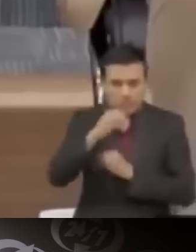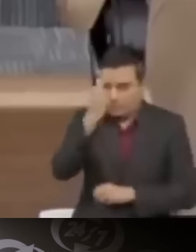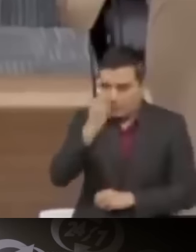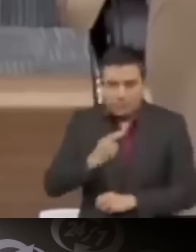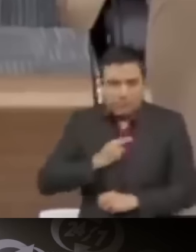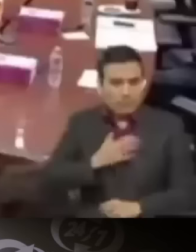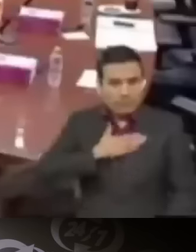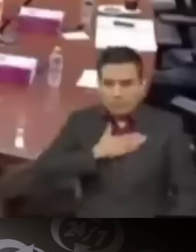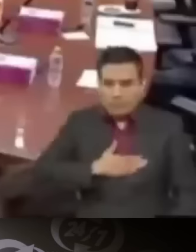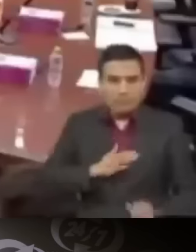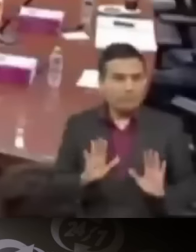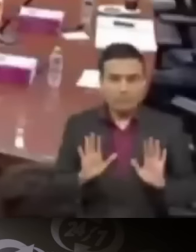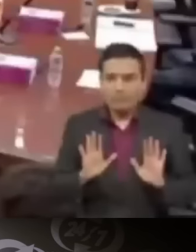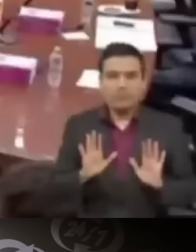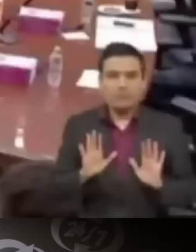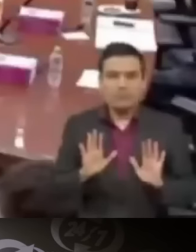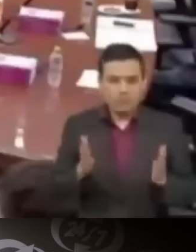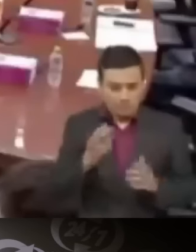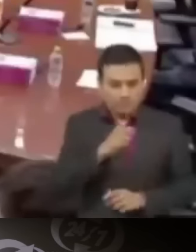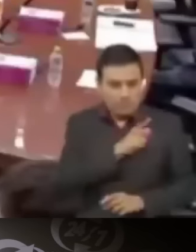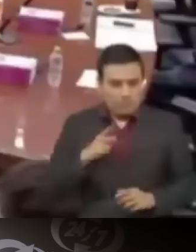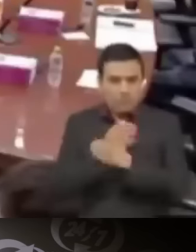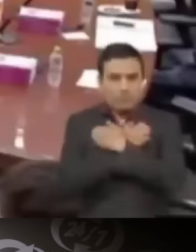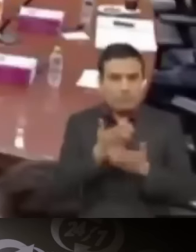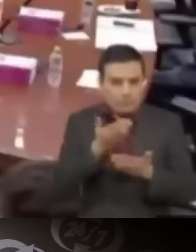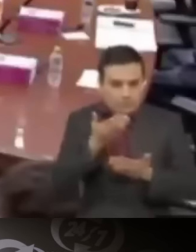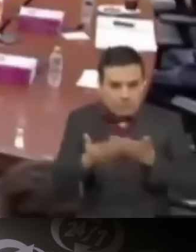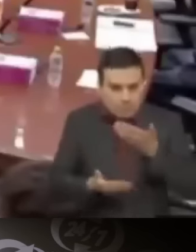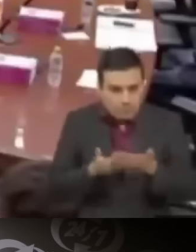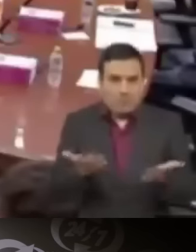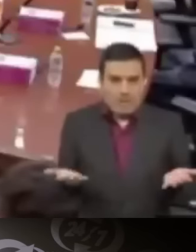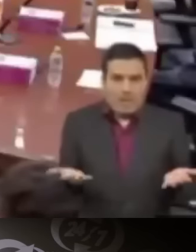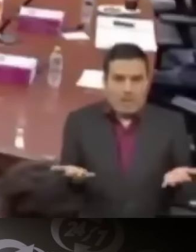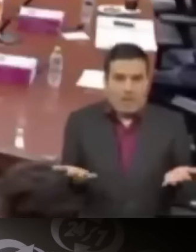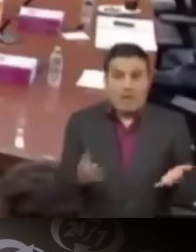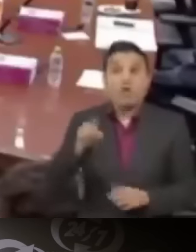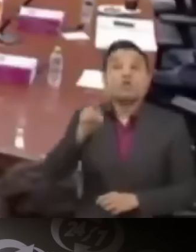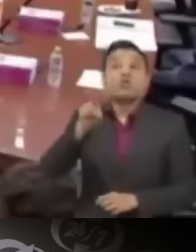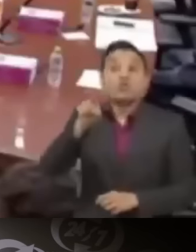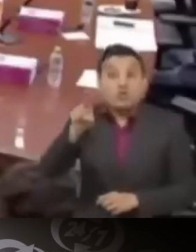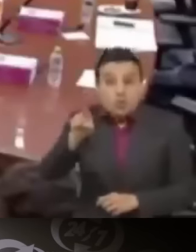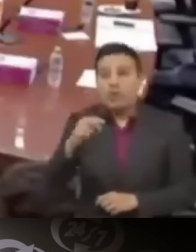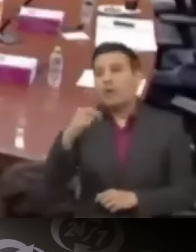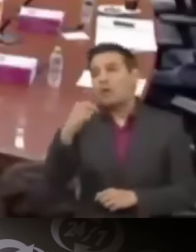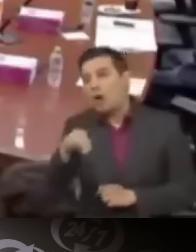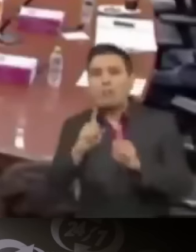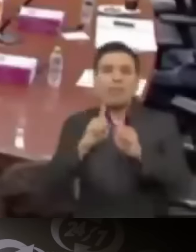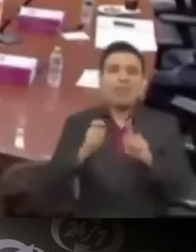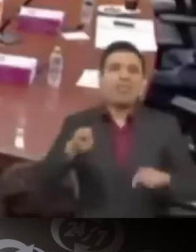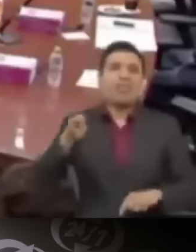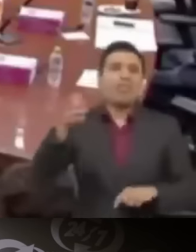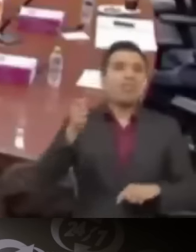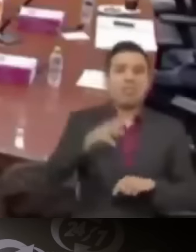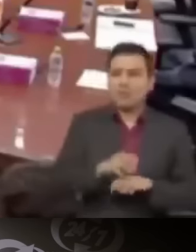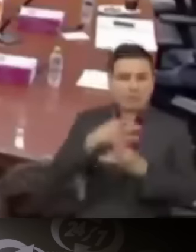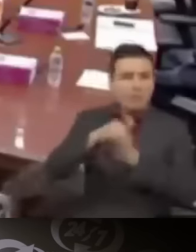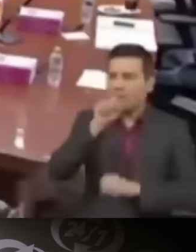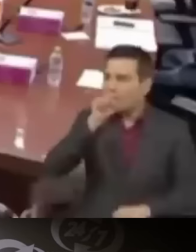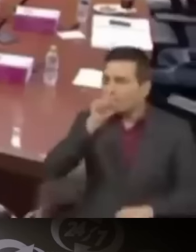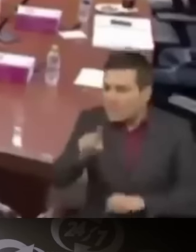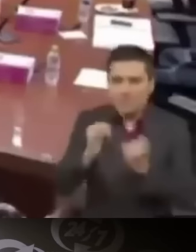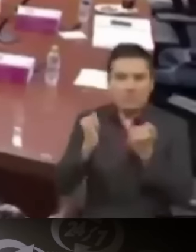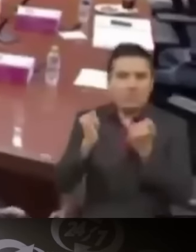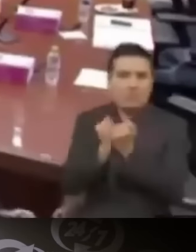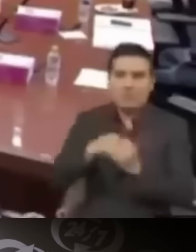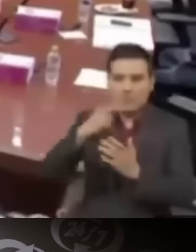mínimo término de relación, de cortesía y de civilidad. Si tú te refieres con apodos y epítetos, así se te va a